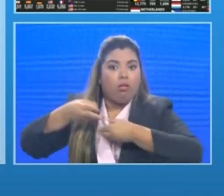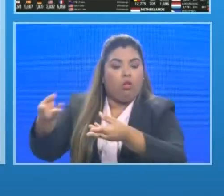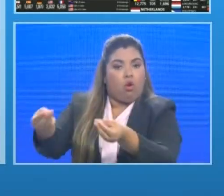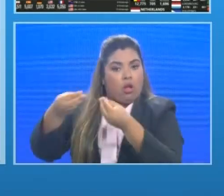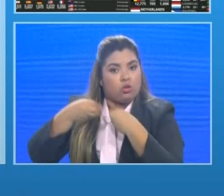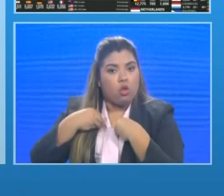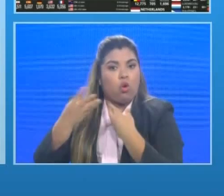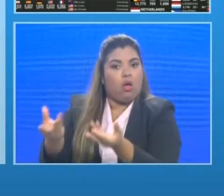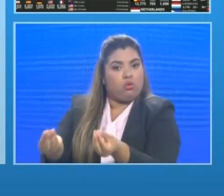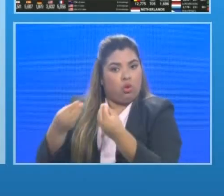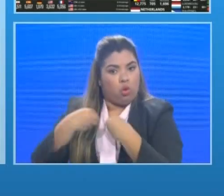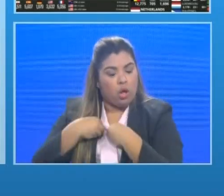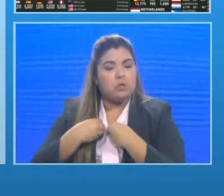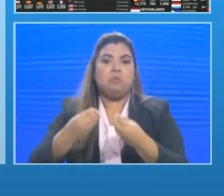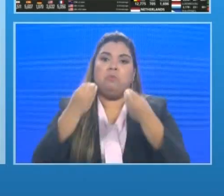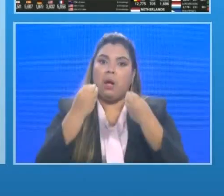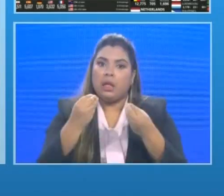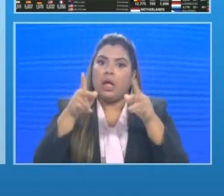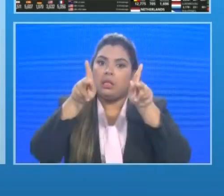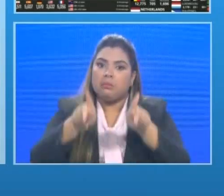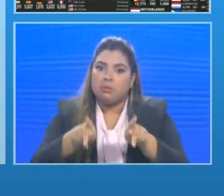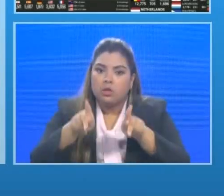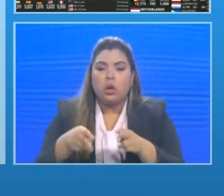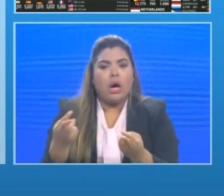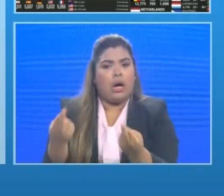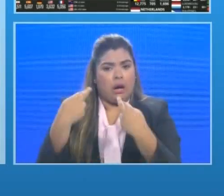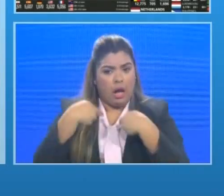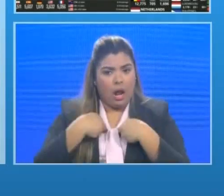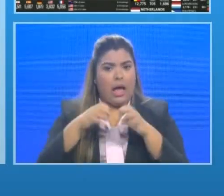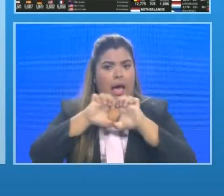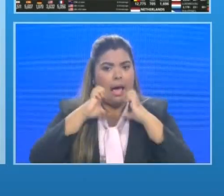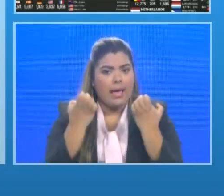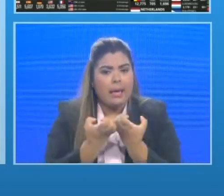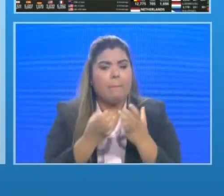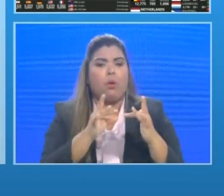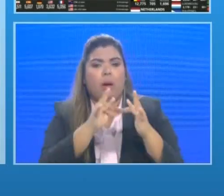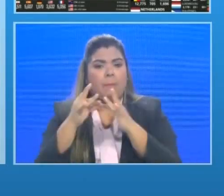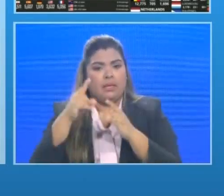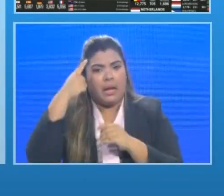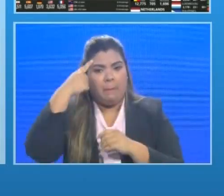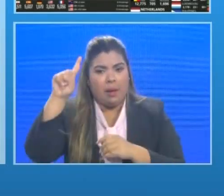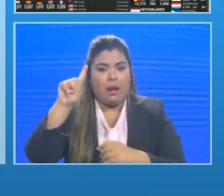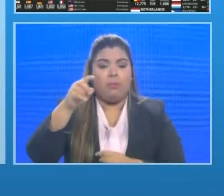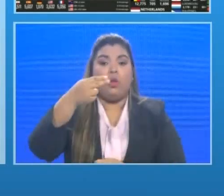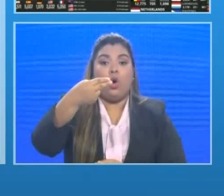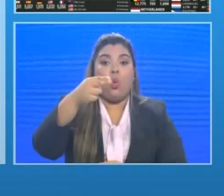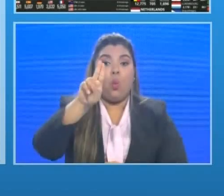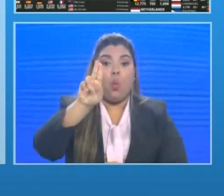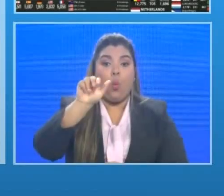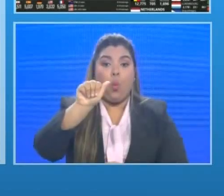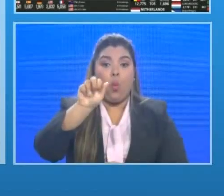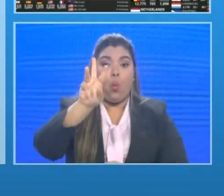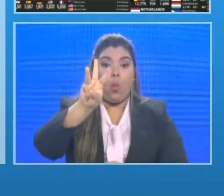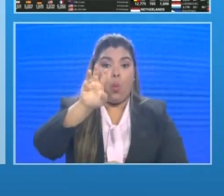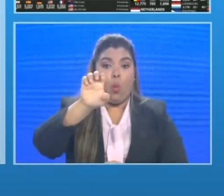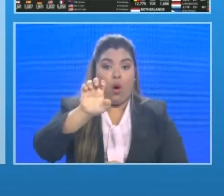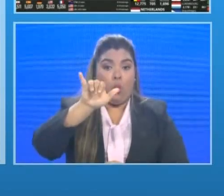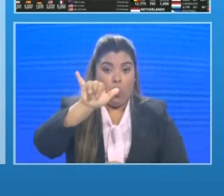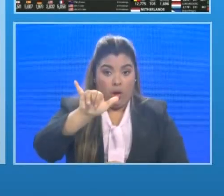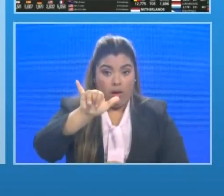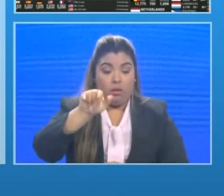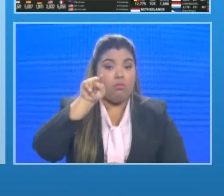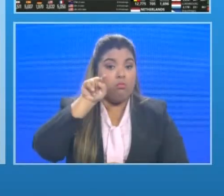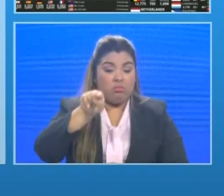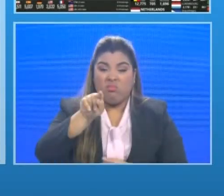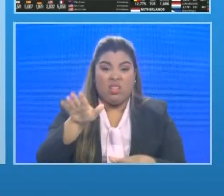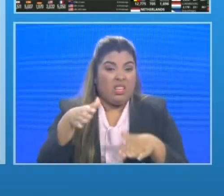vamos a mencionar nosotros en las redes, pero quiero destacar una donación de Huawei de 200 tabletas conectadas a la